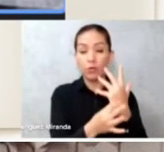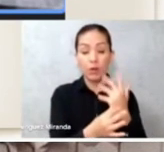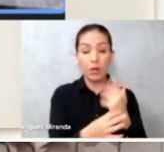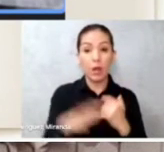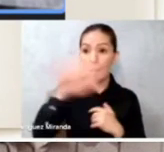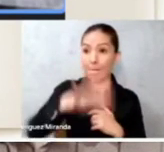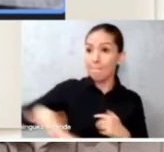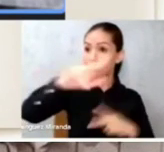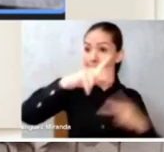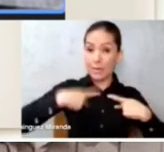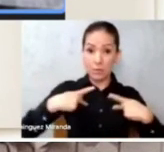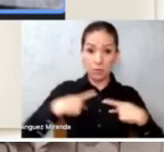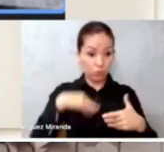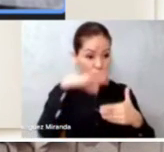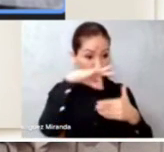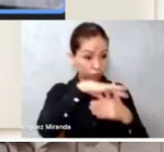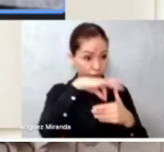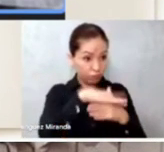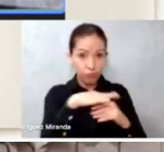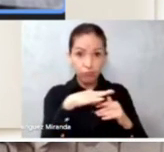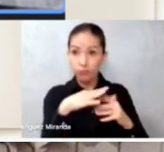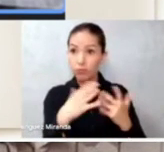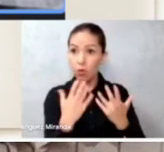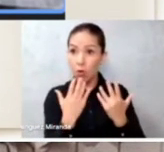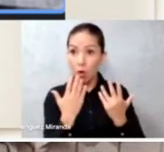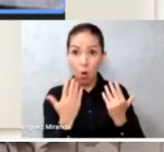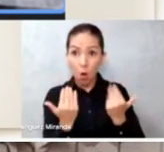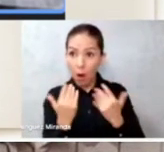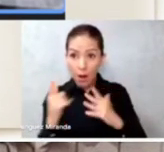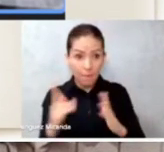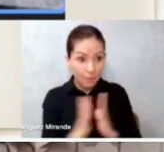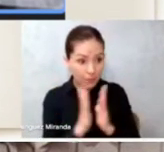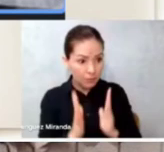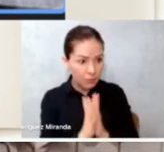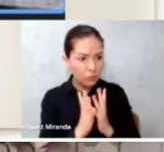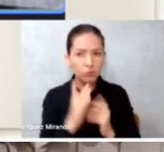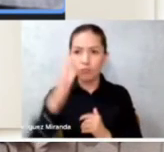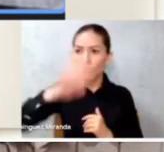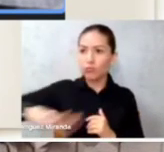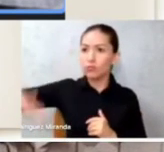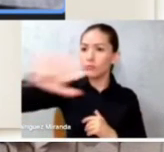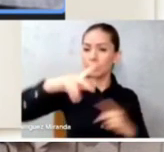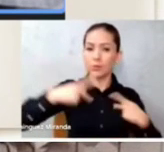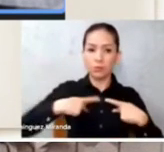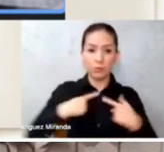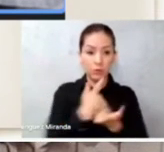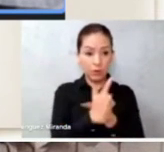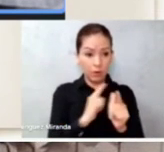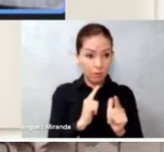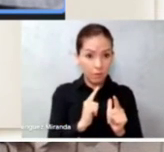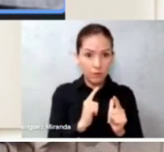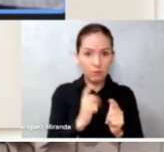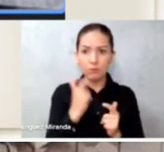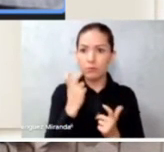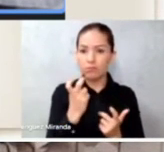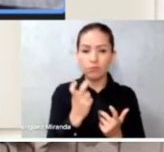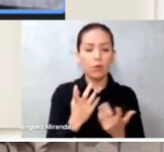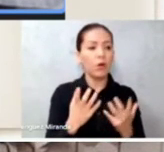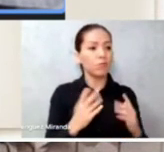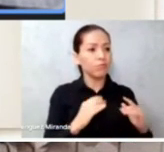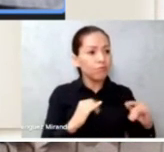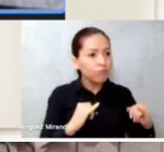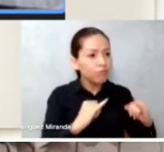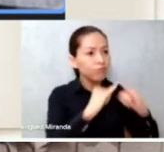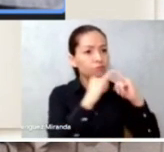participación ciudadana, sin ejercicio de libertades, sin instituciones sólidas,